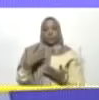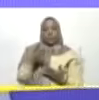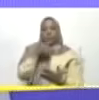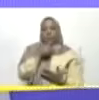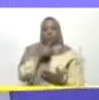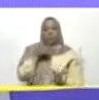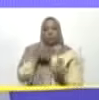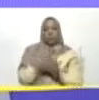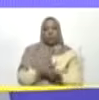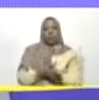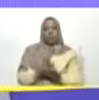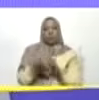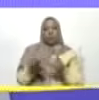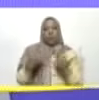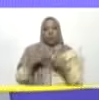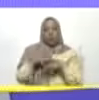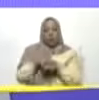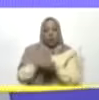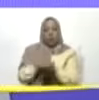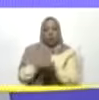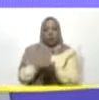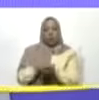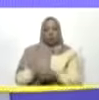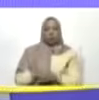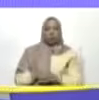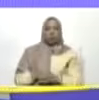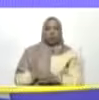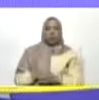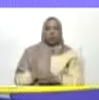y hacer una integración